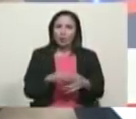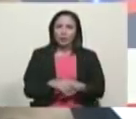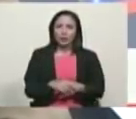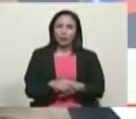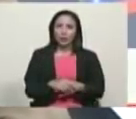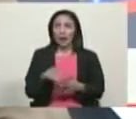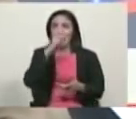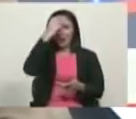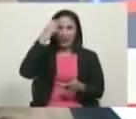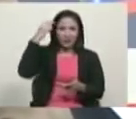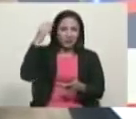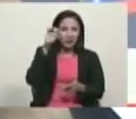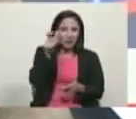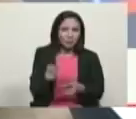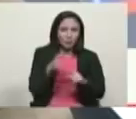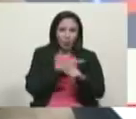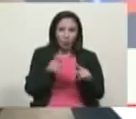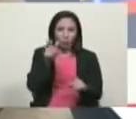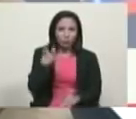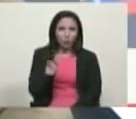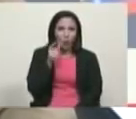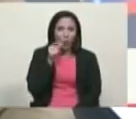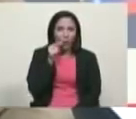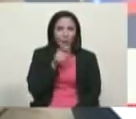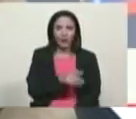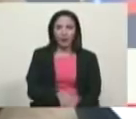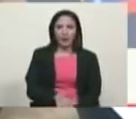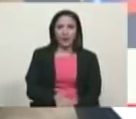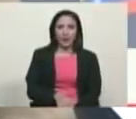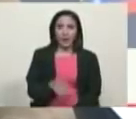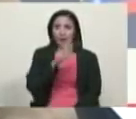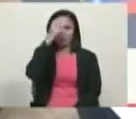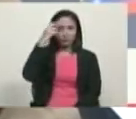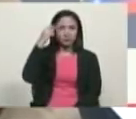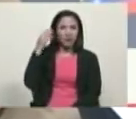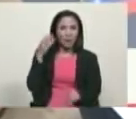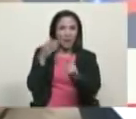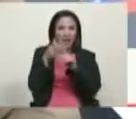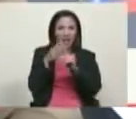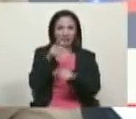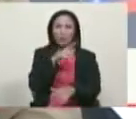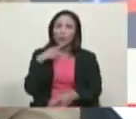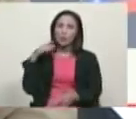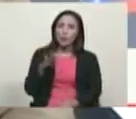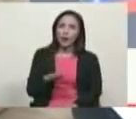al canciller Josep Borrell y a Pedro Sánchez. Los amenazaron.